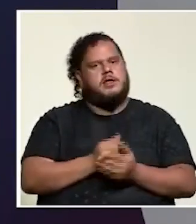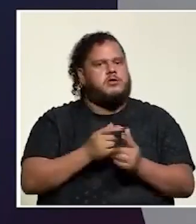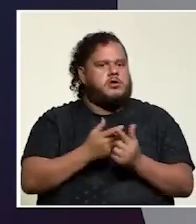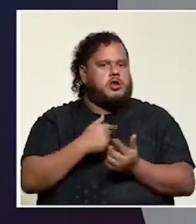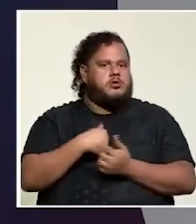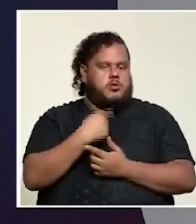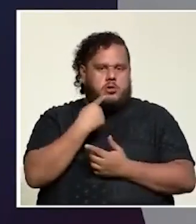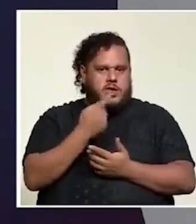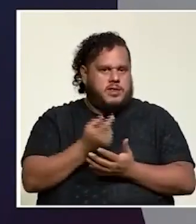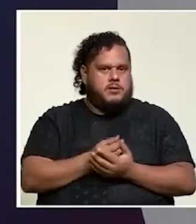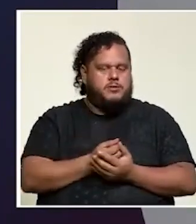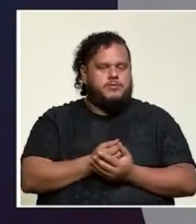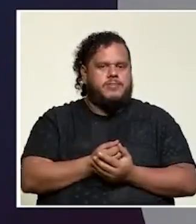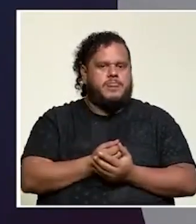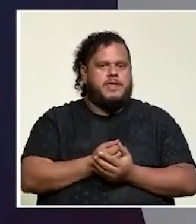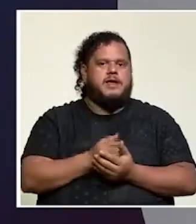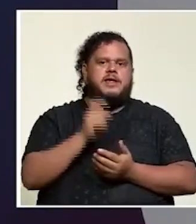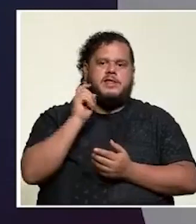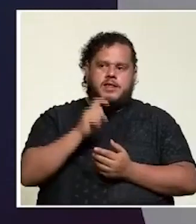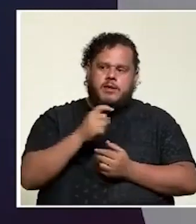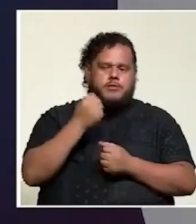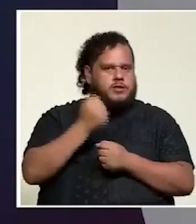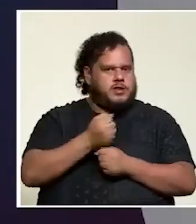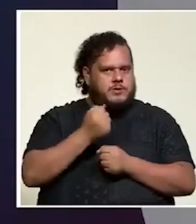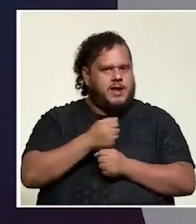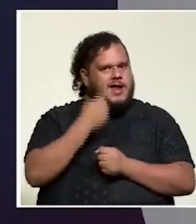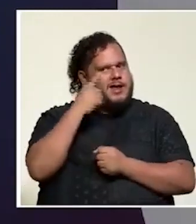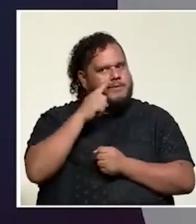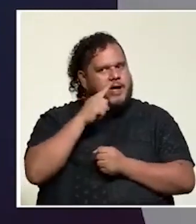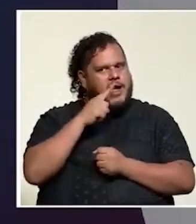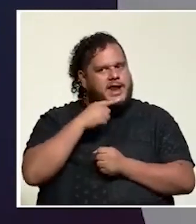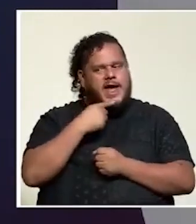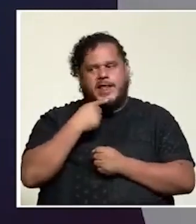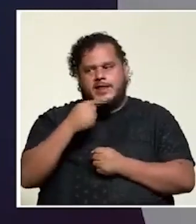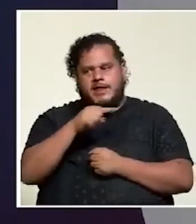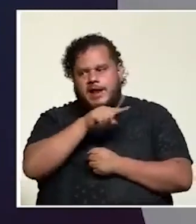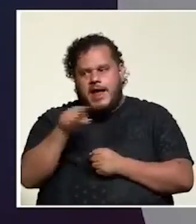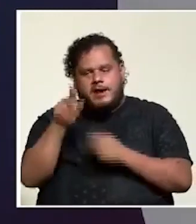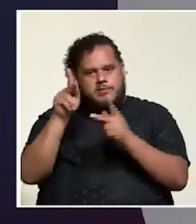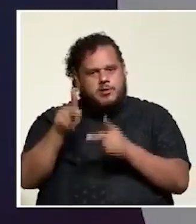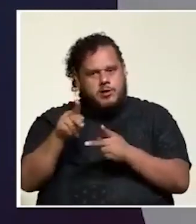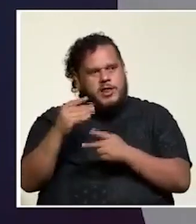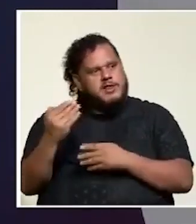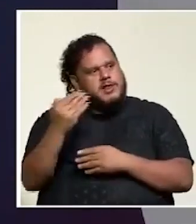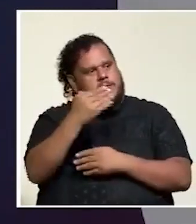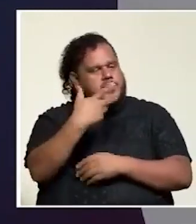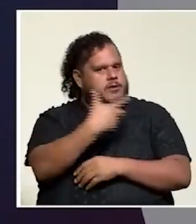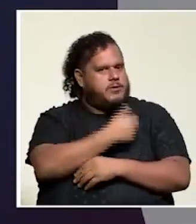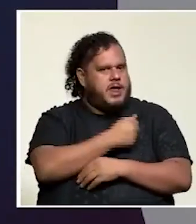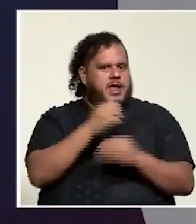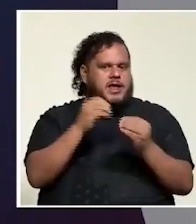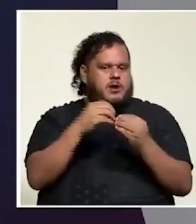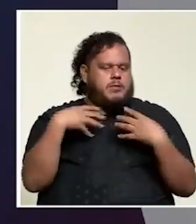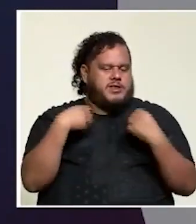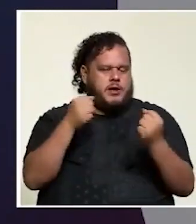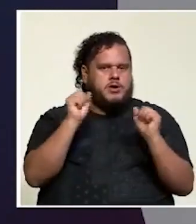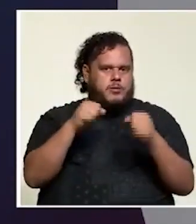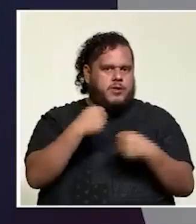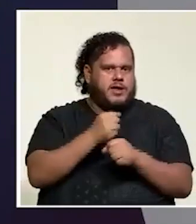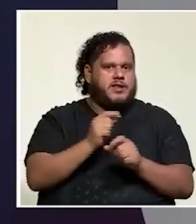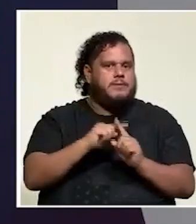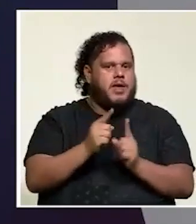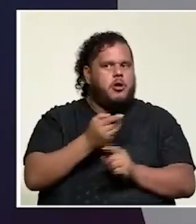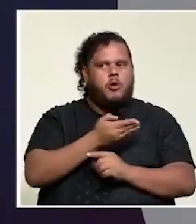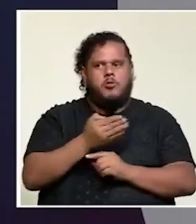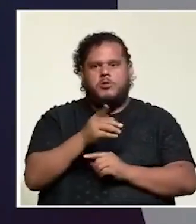yo lo que digo es, hay que trabajar para convencer a los ciudadanos de que la vacunación es lo más sano que pueden hacer. Pero cuando